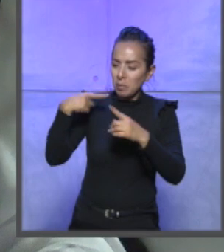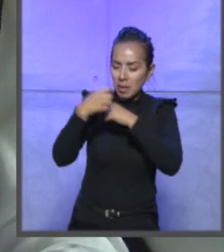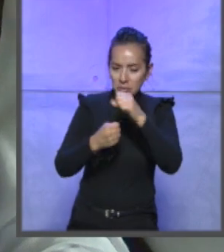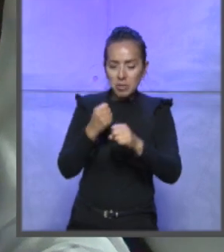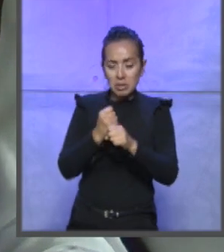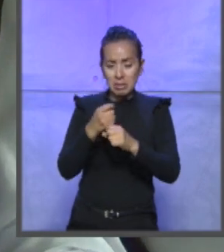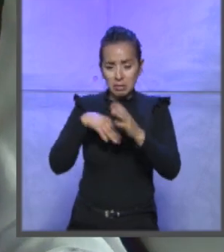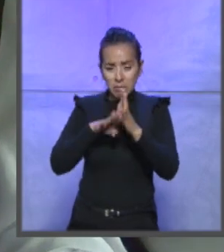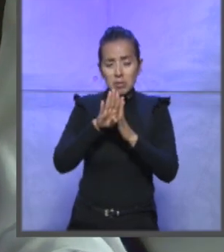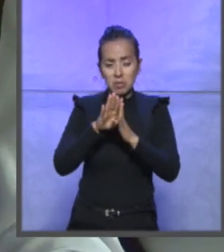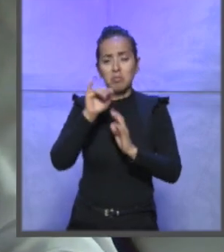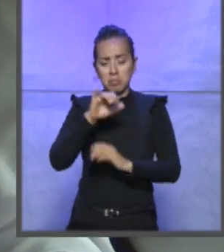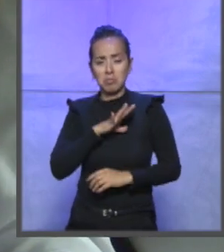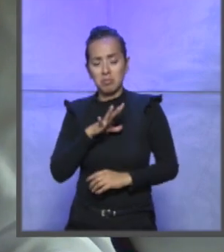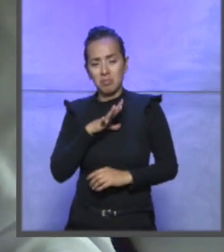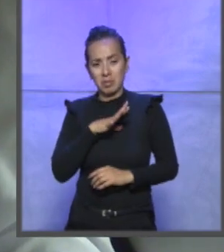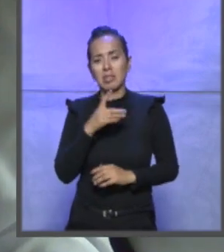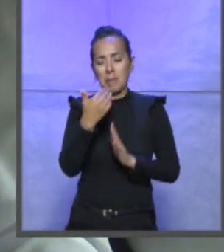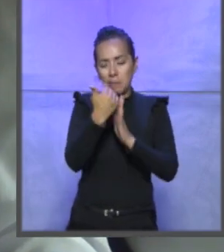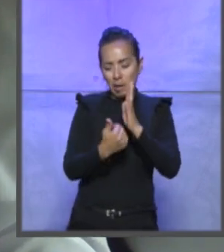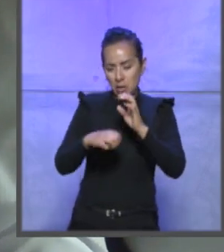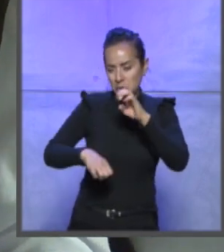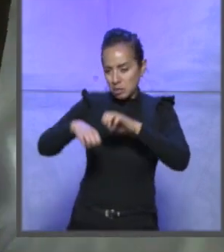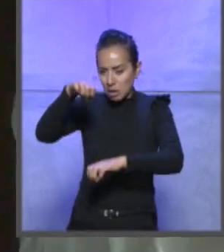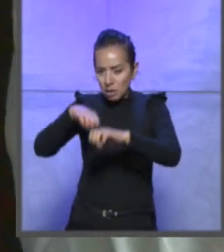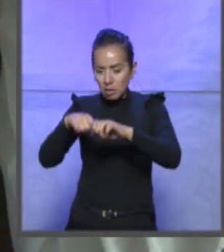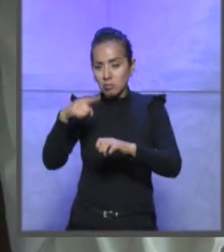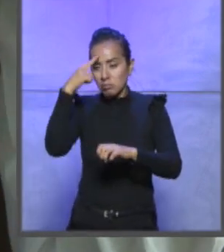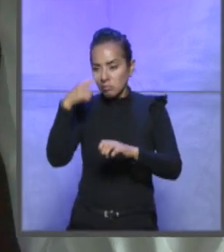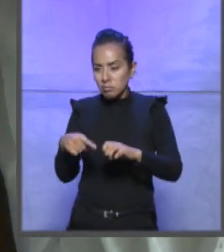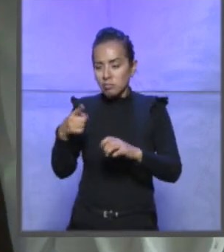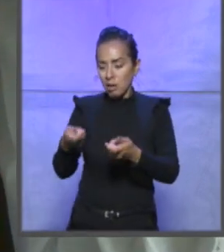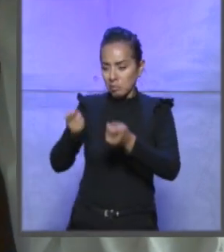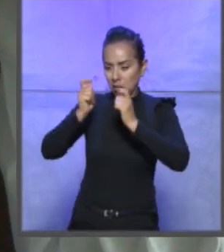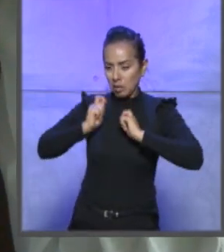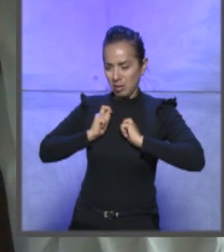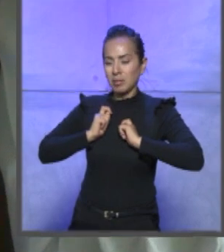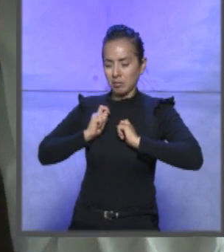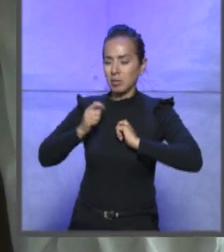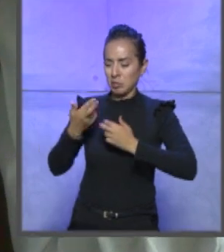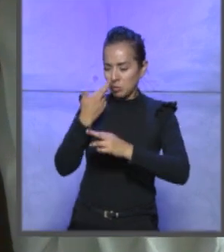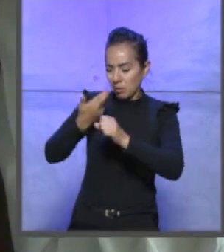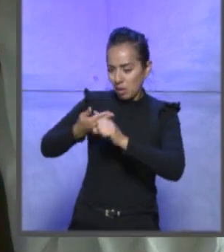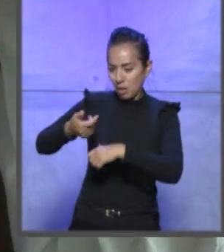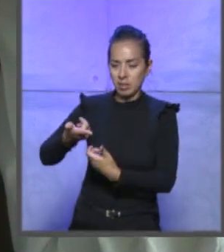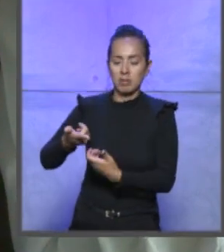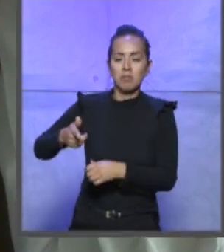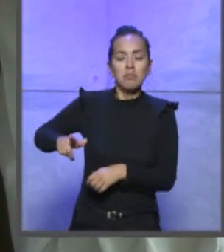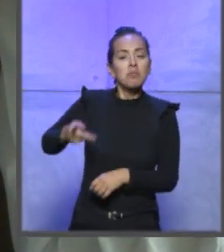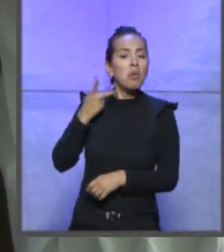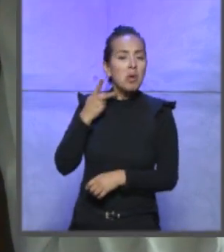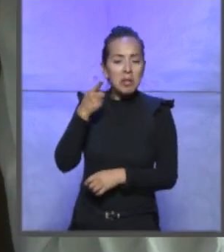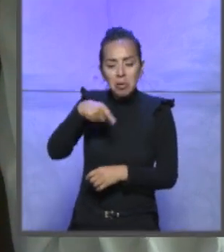estos años que sí se ha avanzado demasiado. Se han disminuido edades en ocupar cargos de políticos o cargos